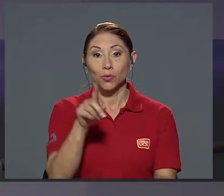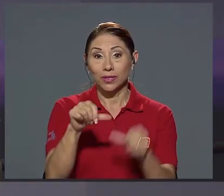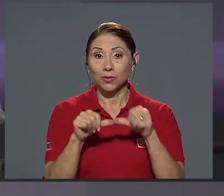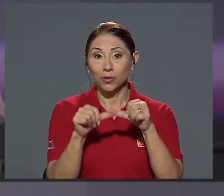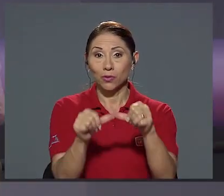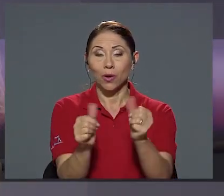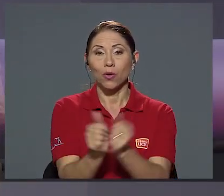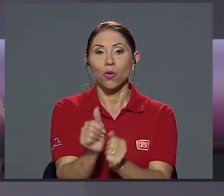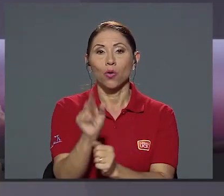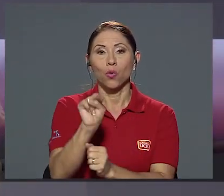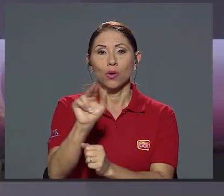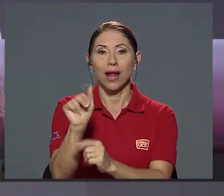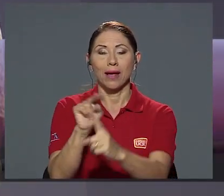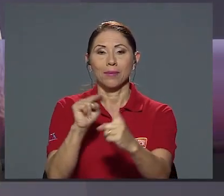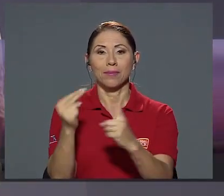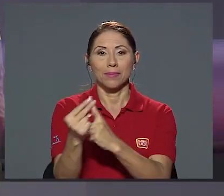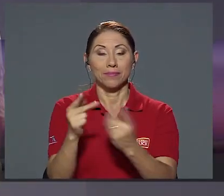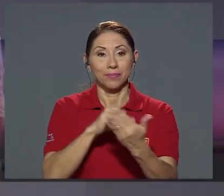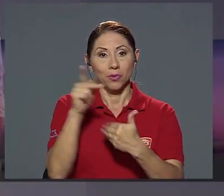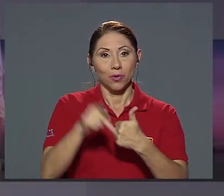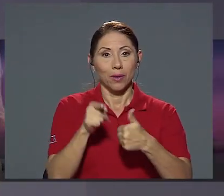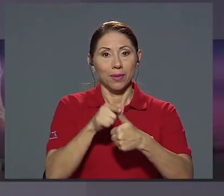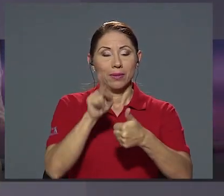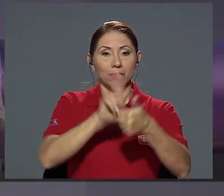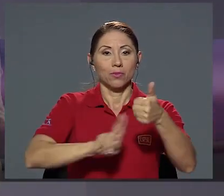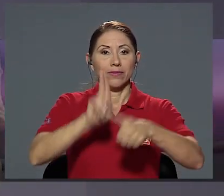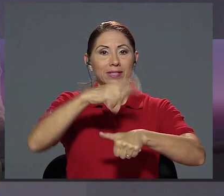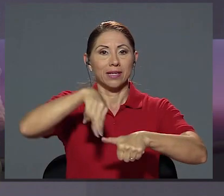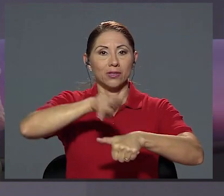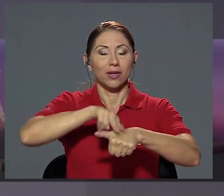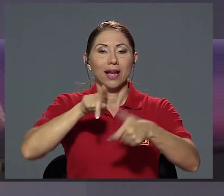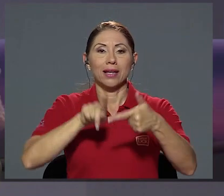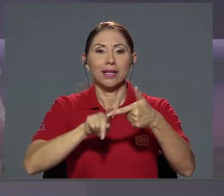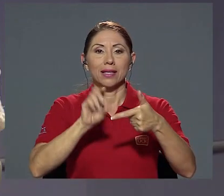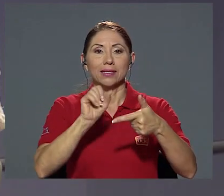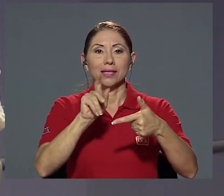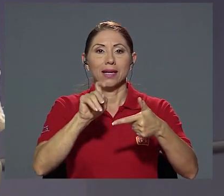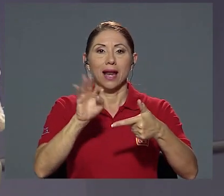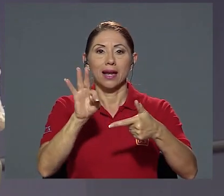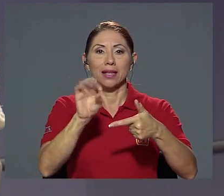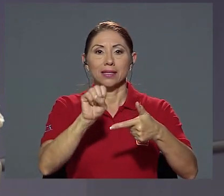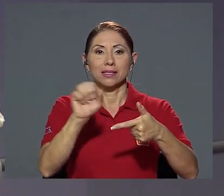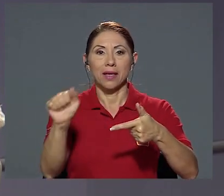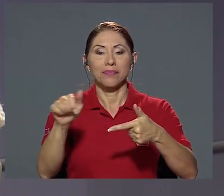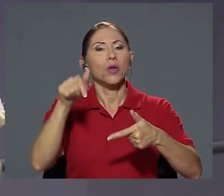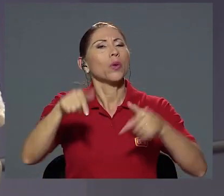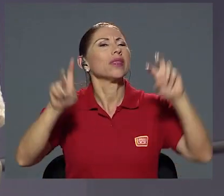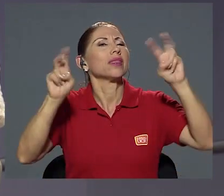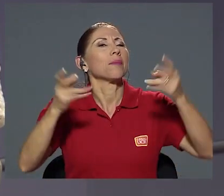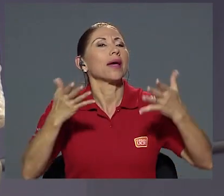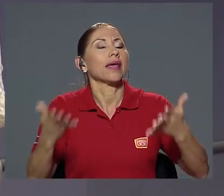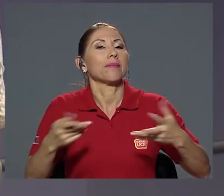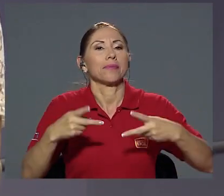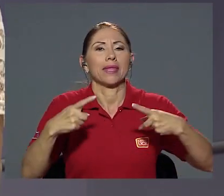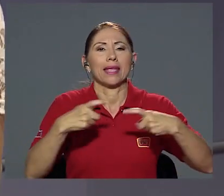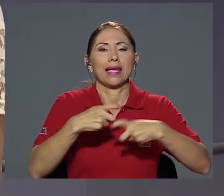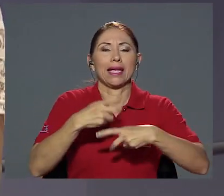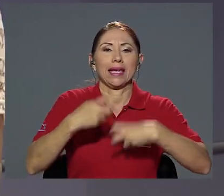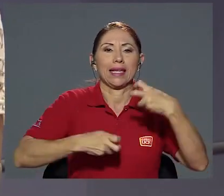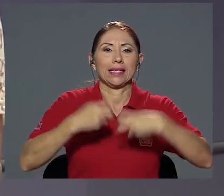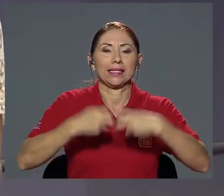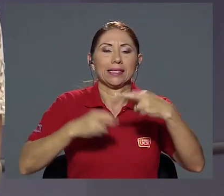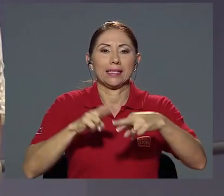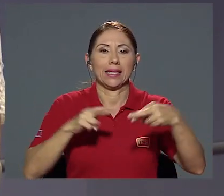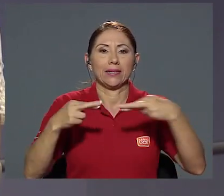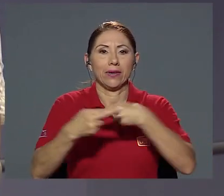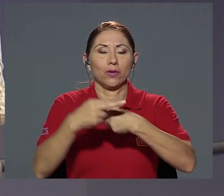Regresa usted a Una Mirada, el programa de la Universidad Nacional y del SINAC-SA, hoy con el tema de la crisis que vive la región centroamericana.